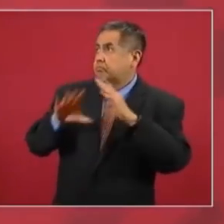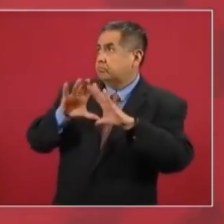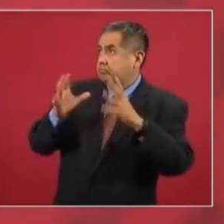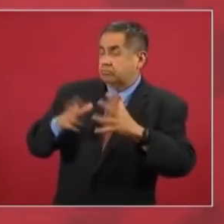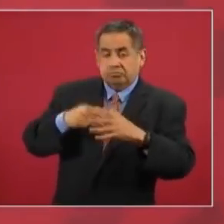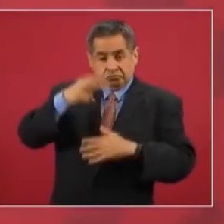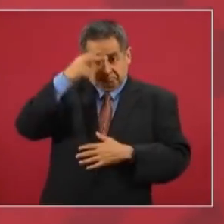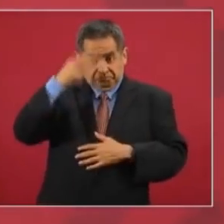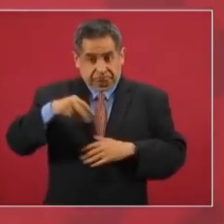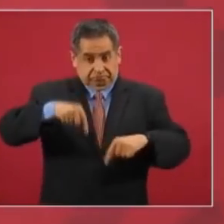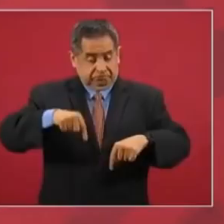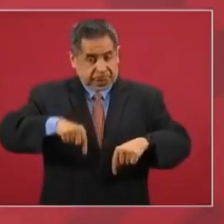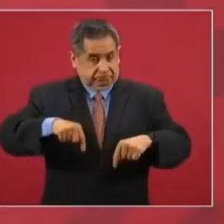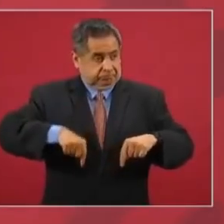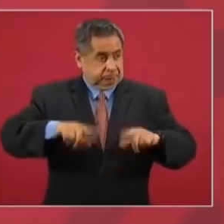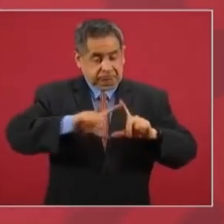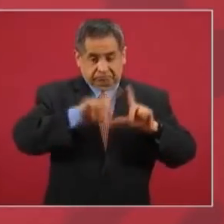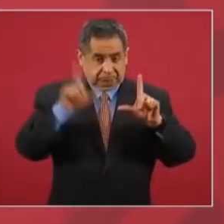con